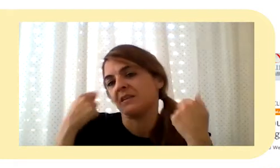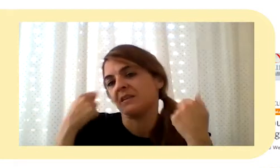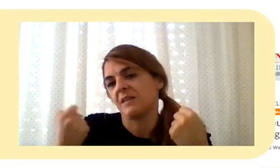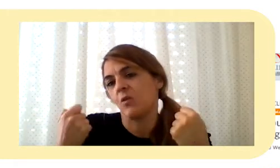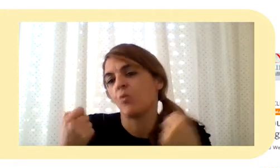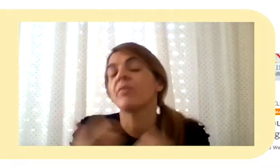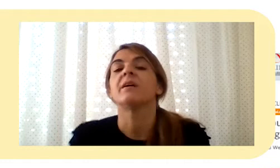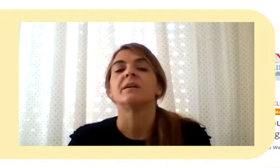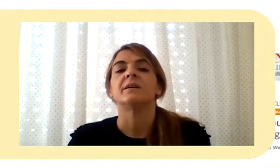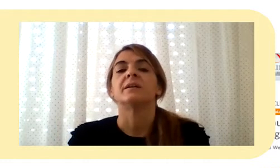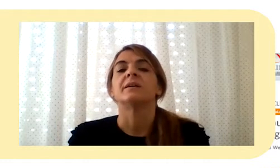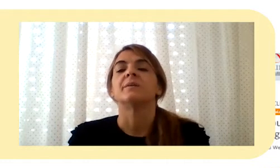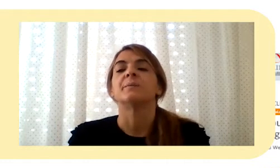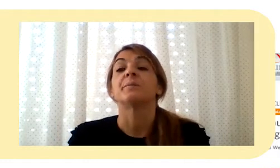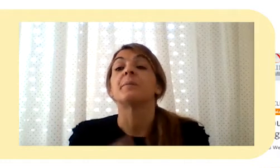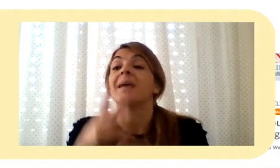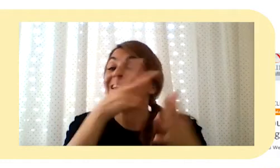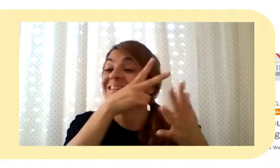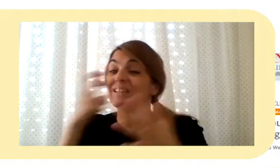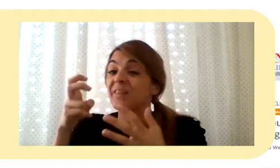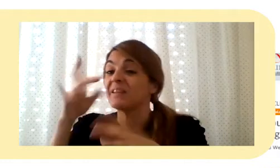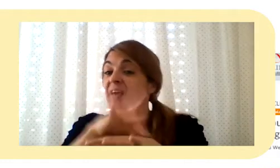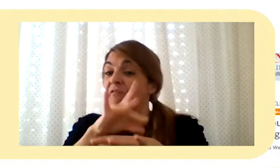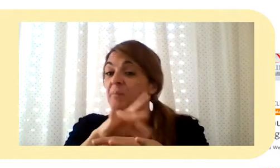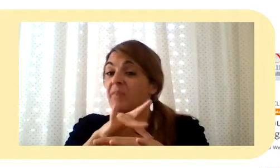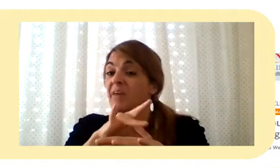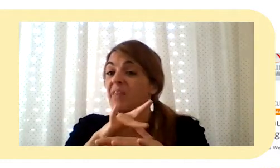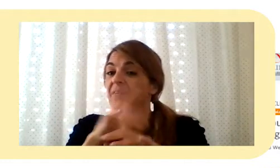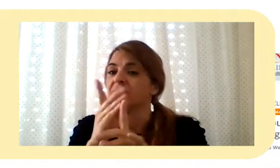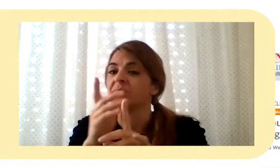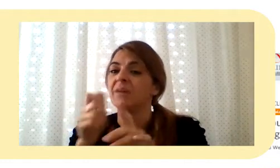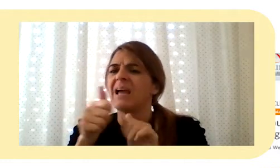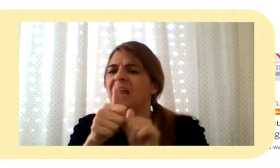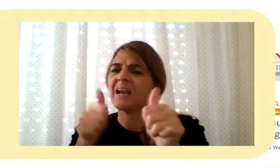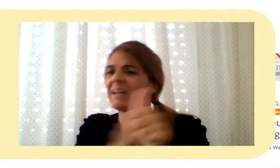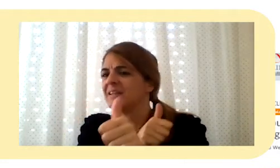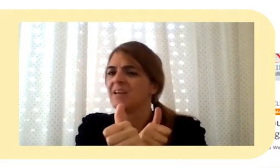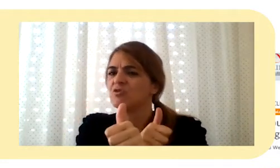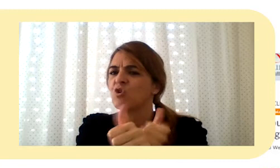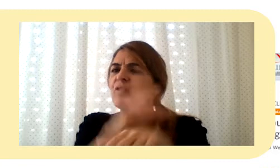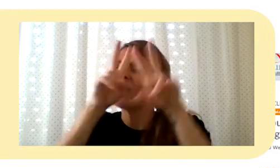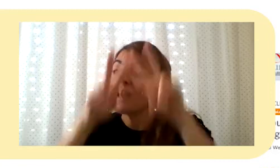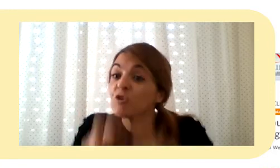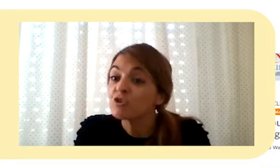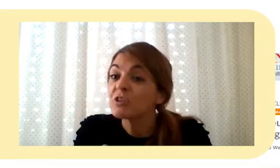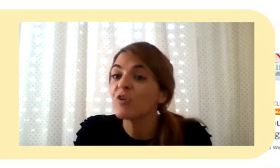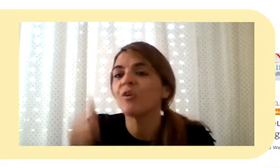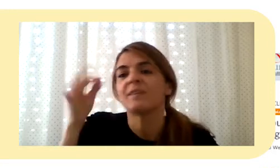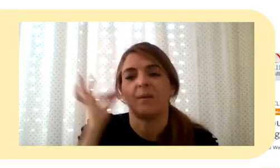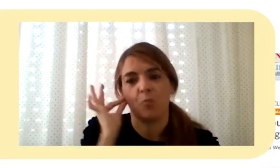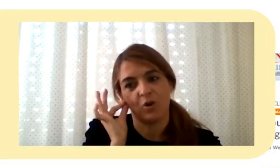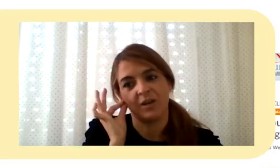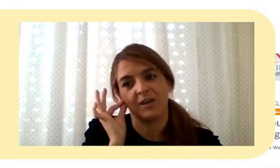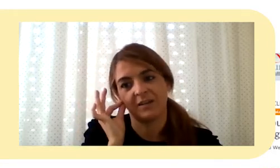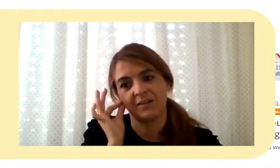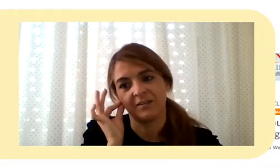a la conclusión de que en más de 700 enfermedades hay un retraso diagnóstico mayor en mujeres que en hombres, exceptuando la osteoporosis, que es